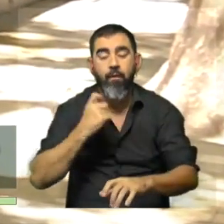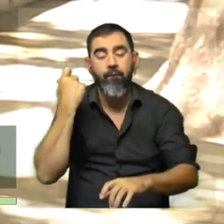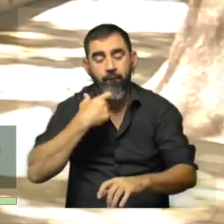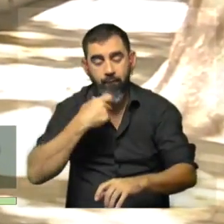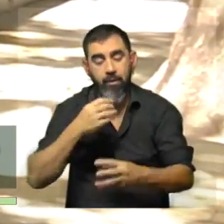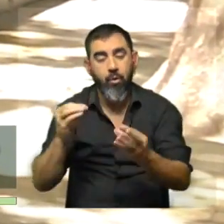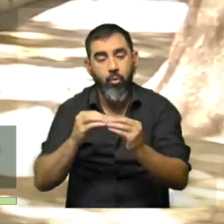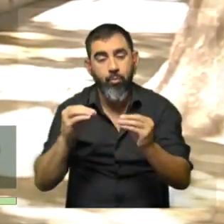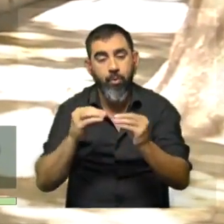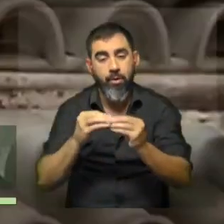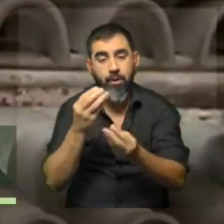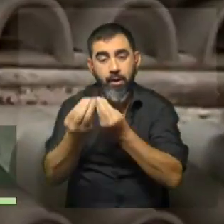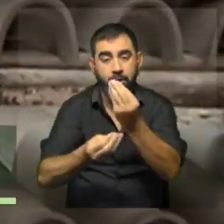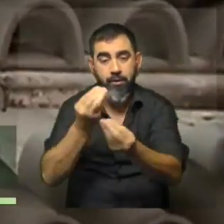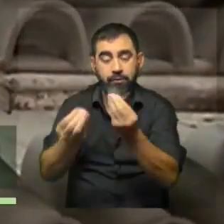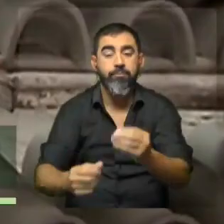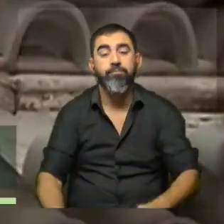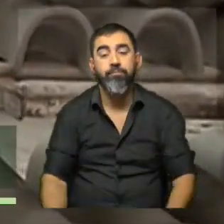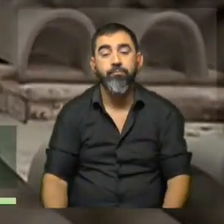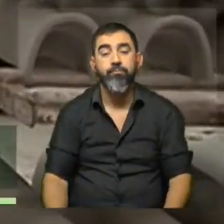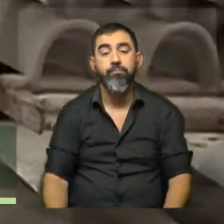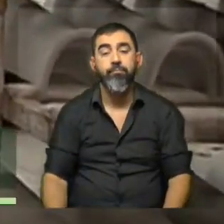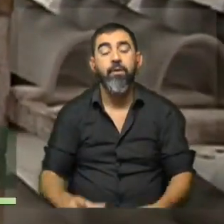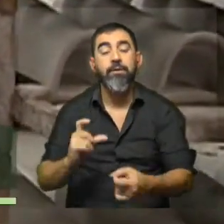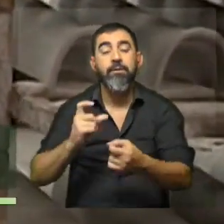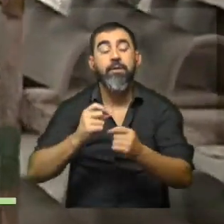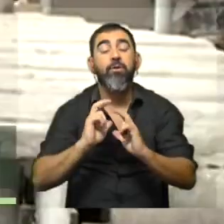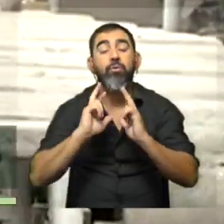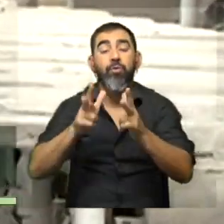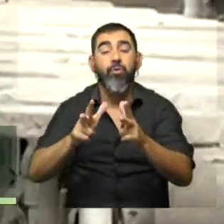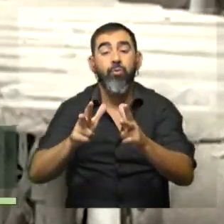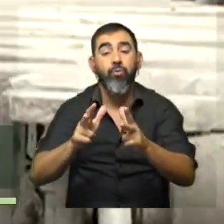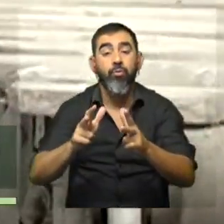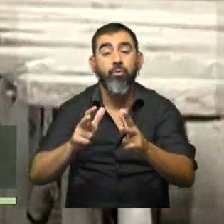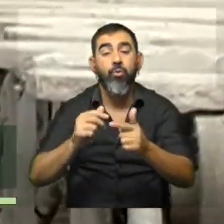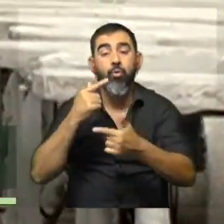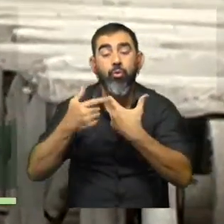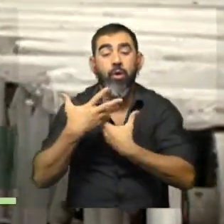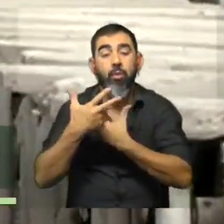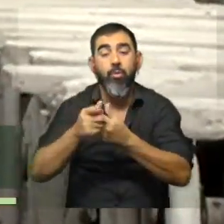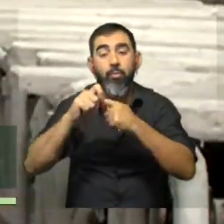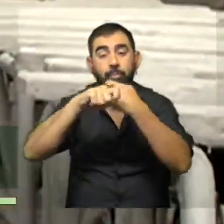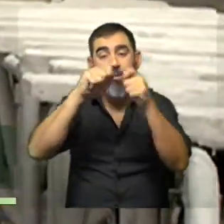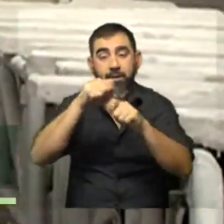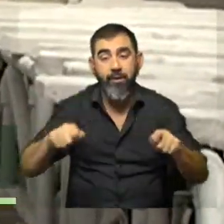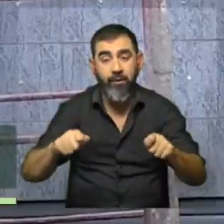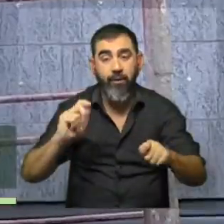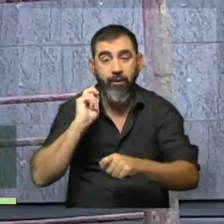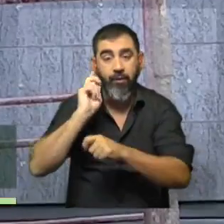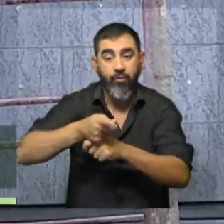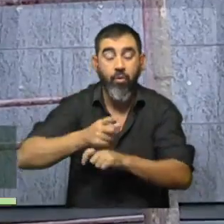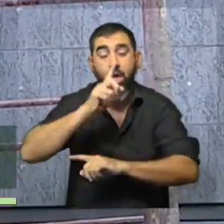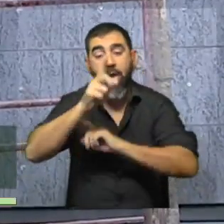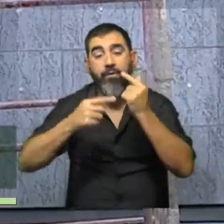unas cuantas compañeras por ingresar en cuanto al movimiento sindical la secretaria de adeón dijo que seguirán acompañando al pizzanet en sus decisiones incluso